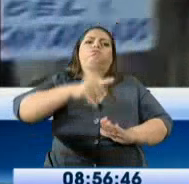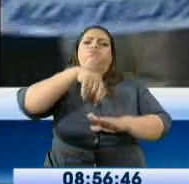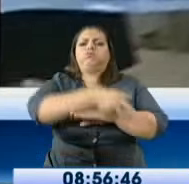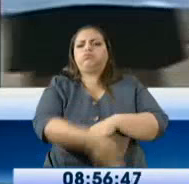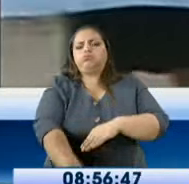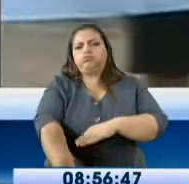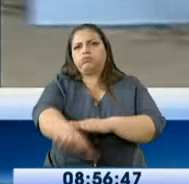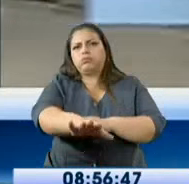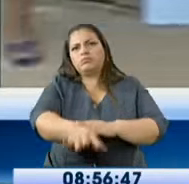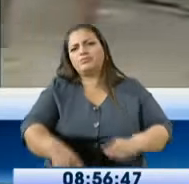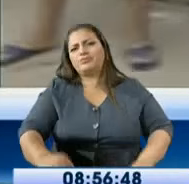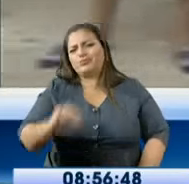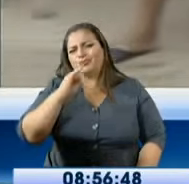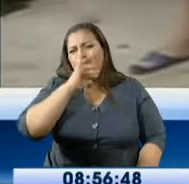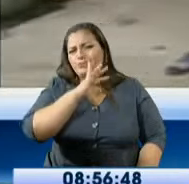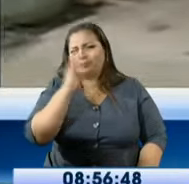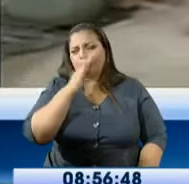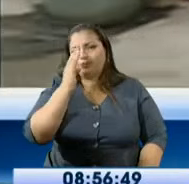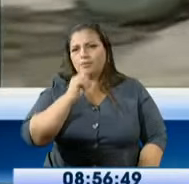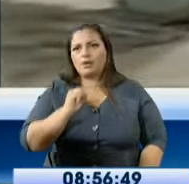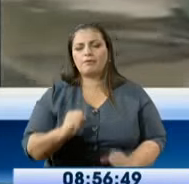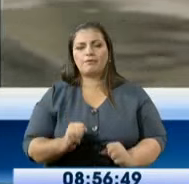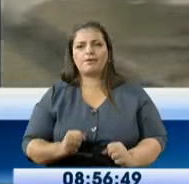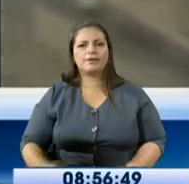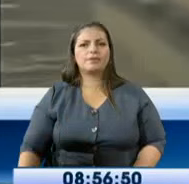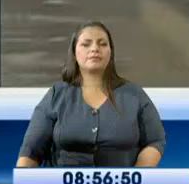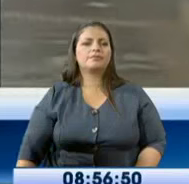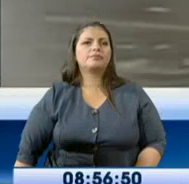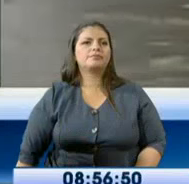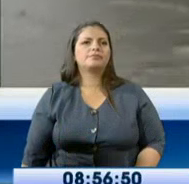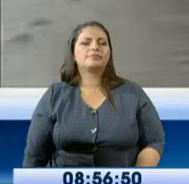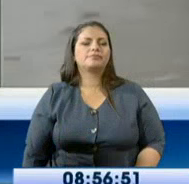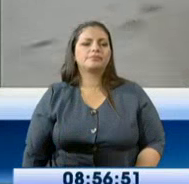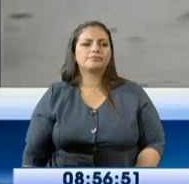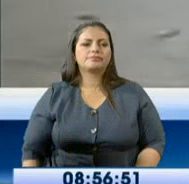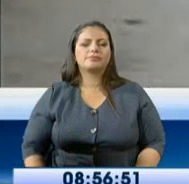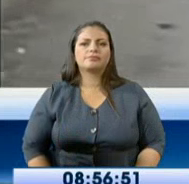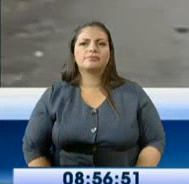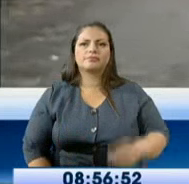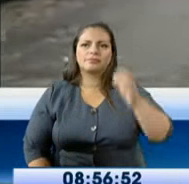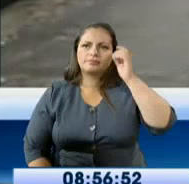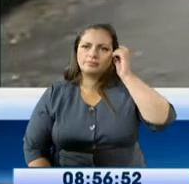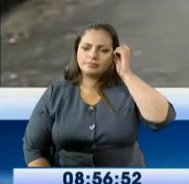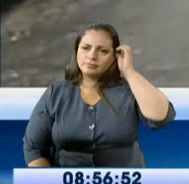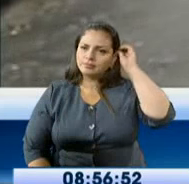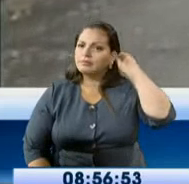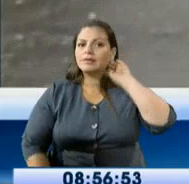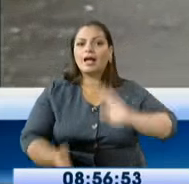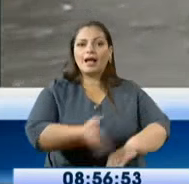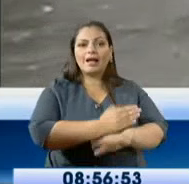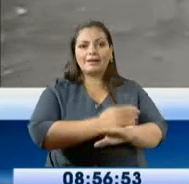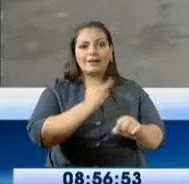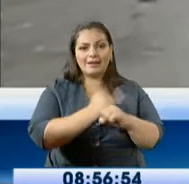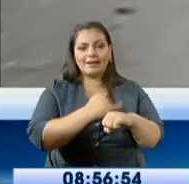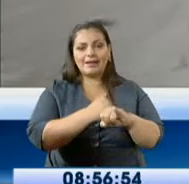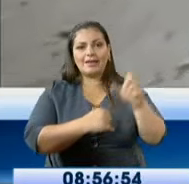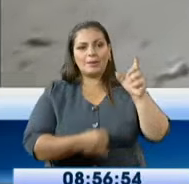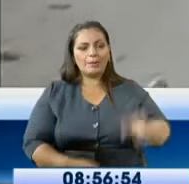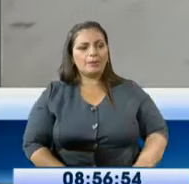colectores centrales. Eso, como lo acaba de decir el ingeniero, eso, la obra, la intervención le corresponde a